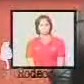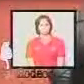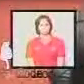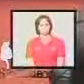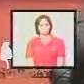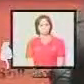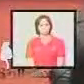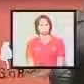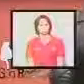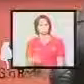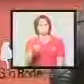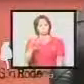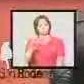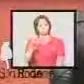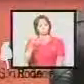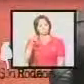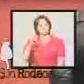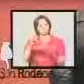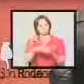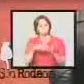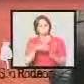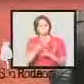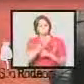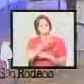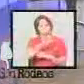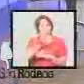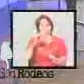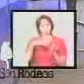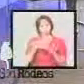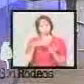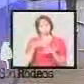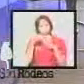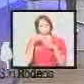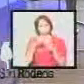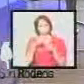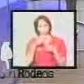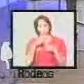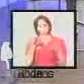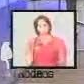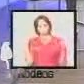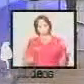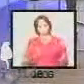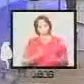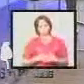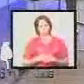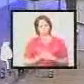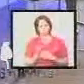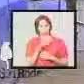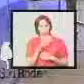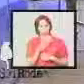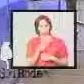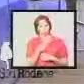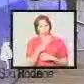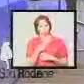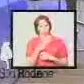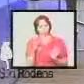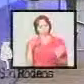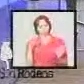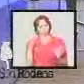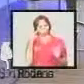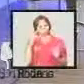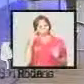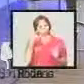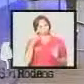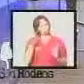Entonces, con 120 mil, 27 mil, ¿se le hace un daño? Pregunto yo. La política